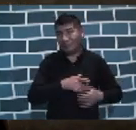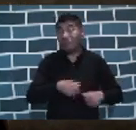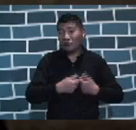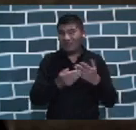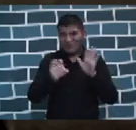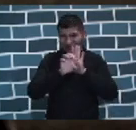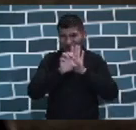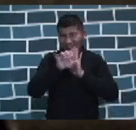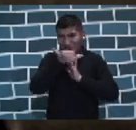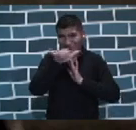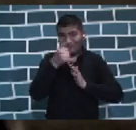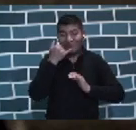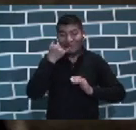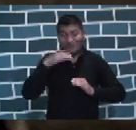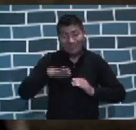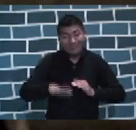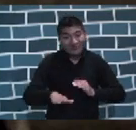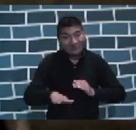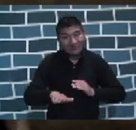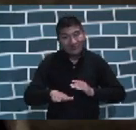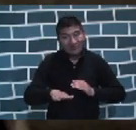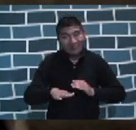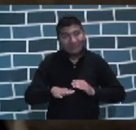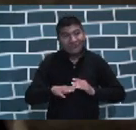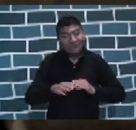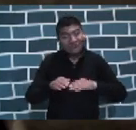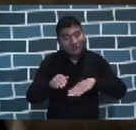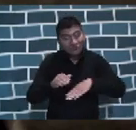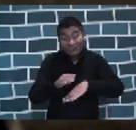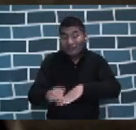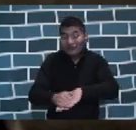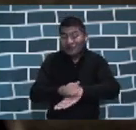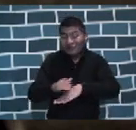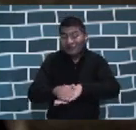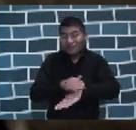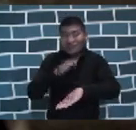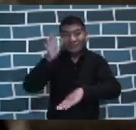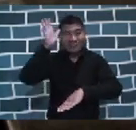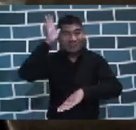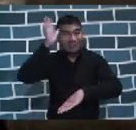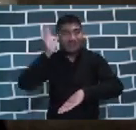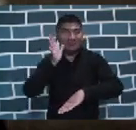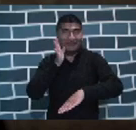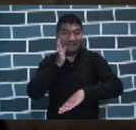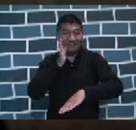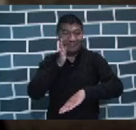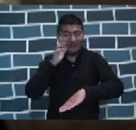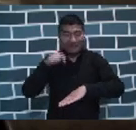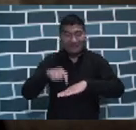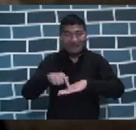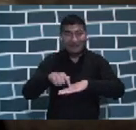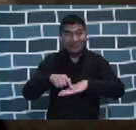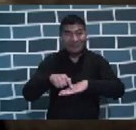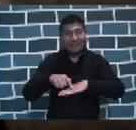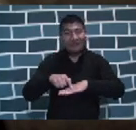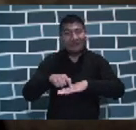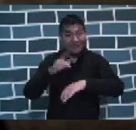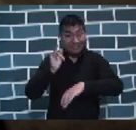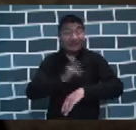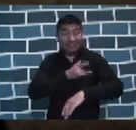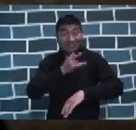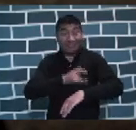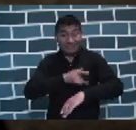niño que recibe caricias de sus papás de sus mamás y la recibe externamente